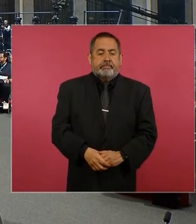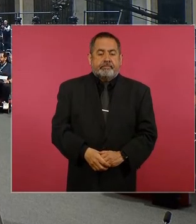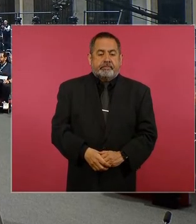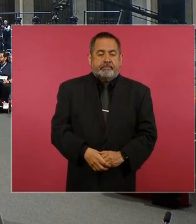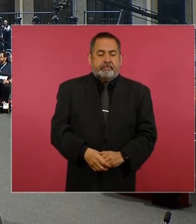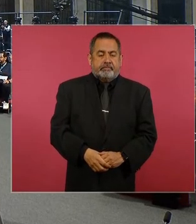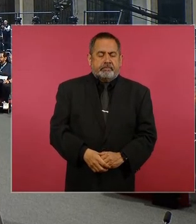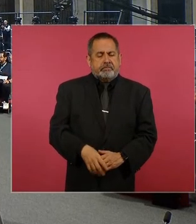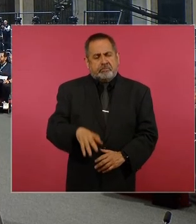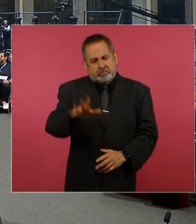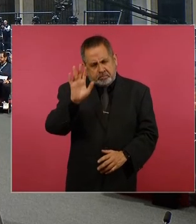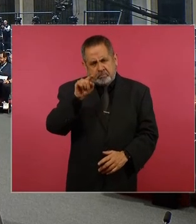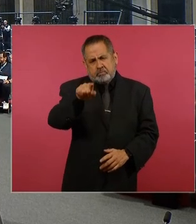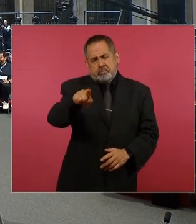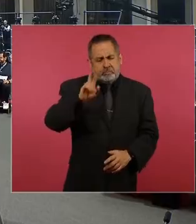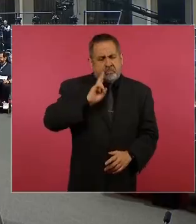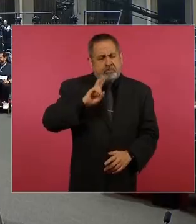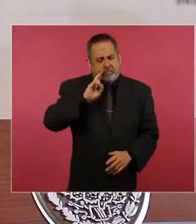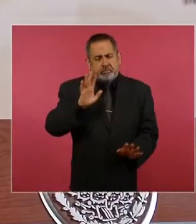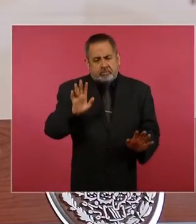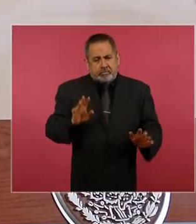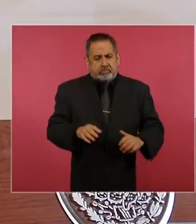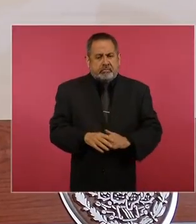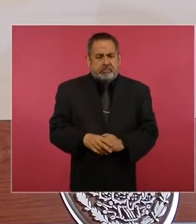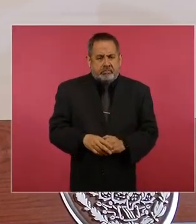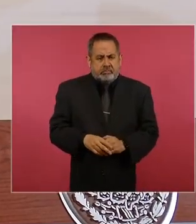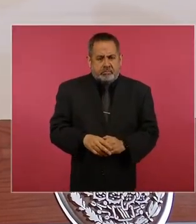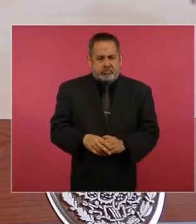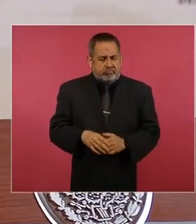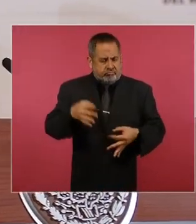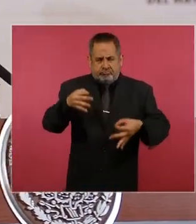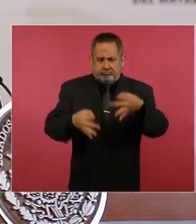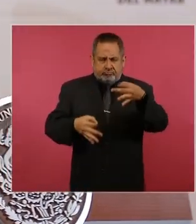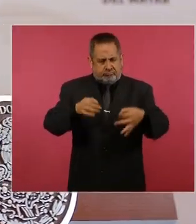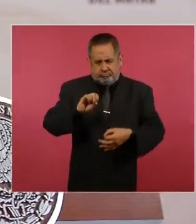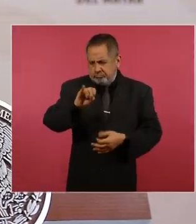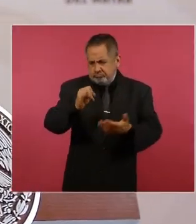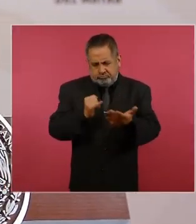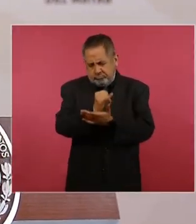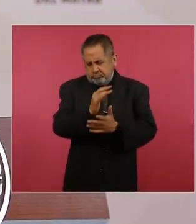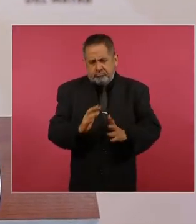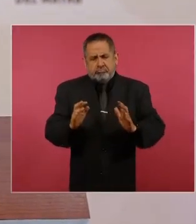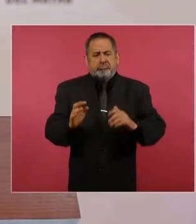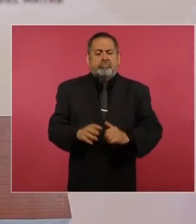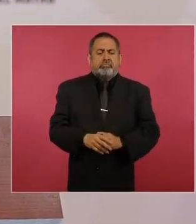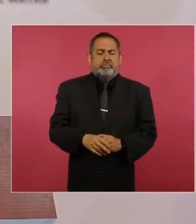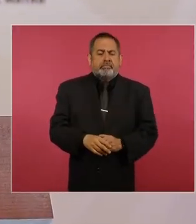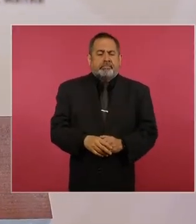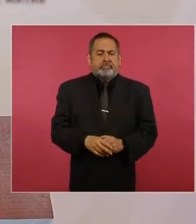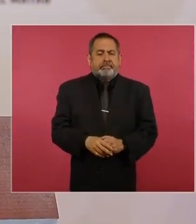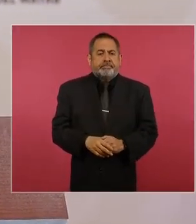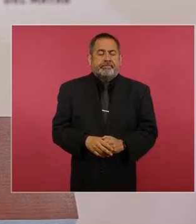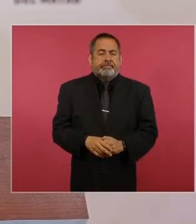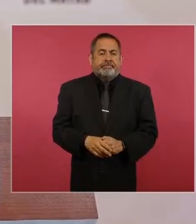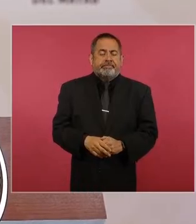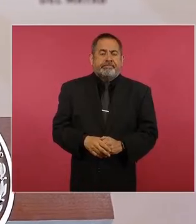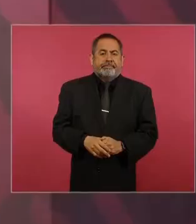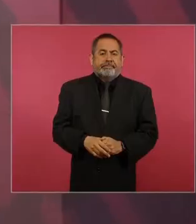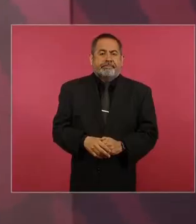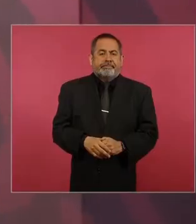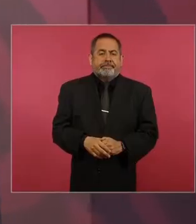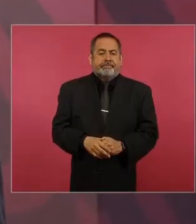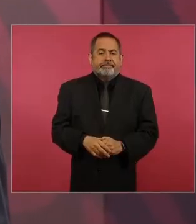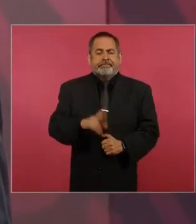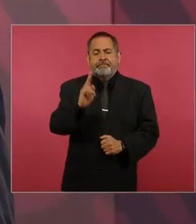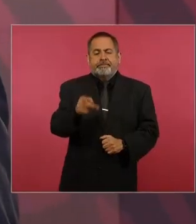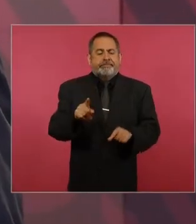En su momento, sí, pues es que nos vamos al juicio. Es un poco lo